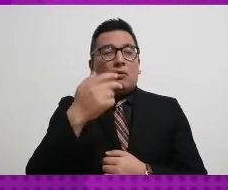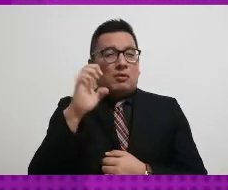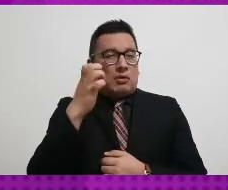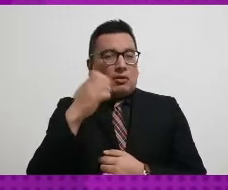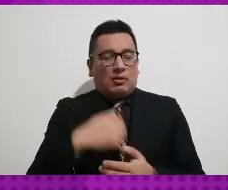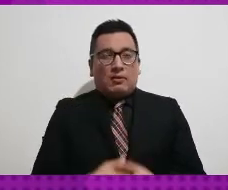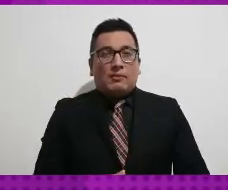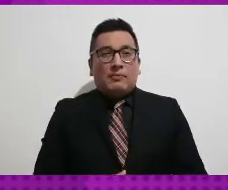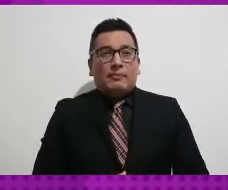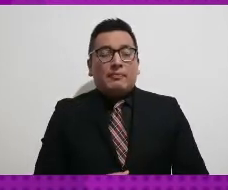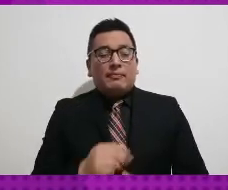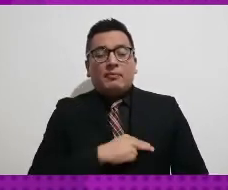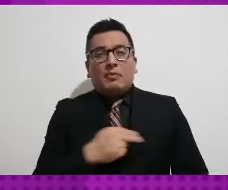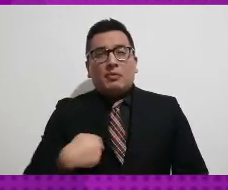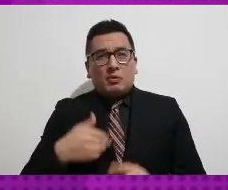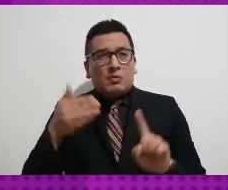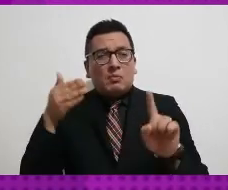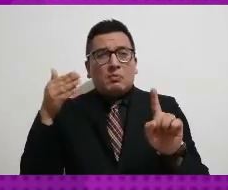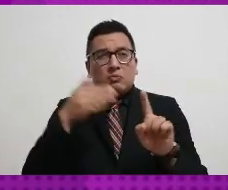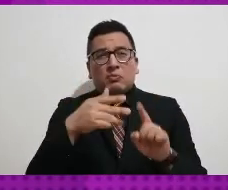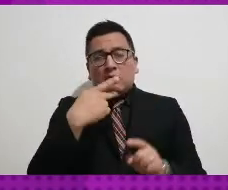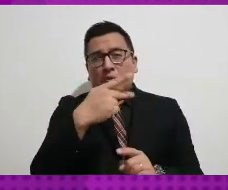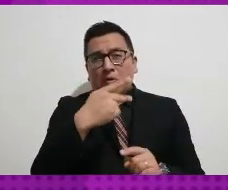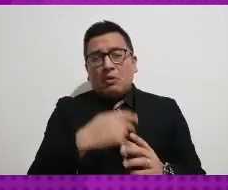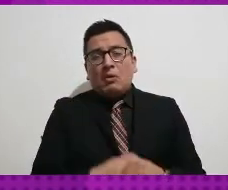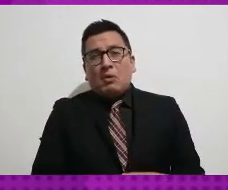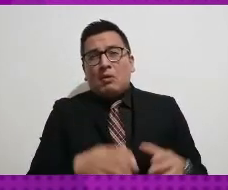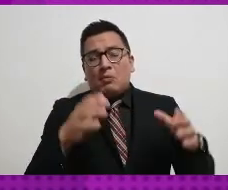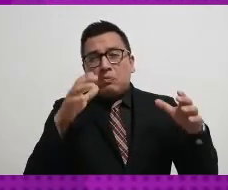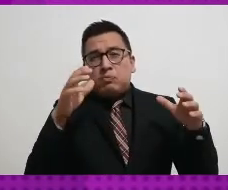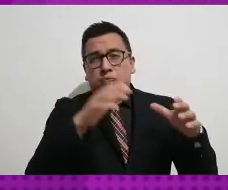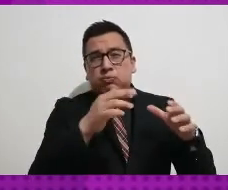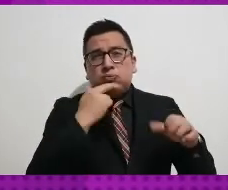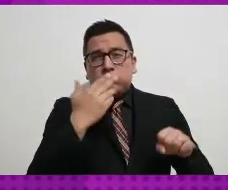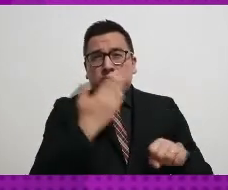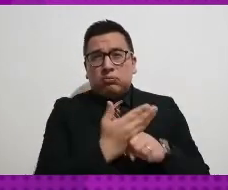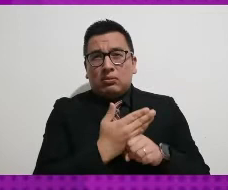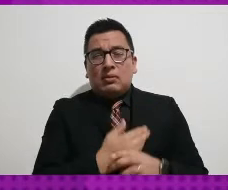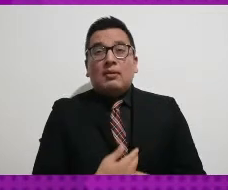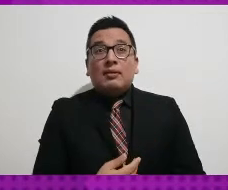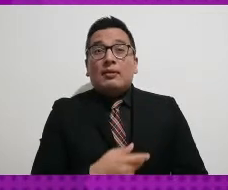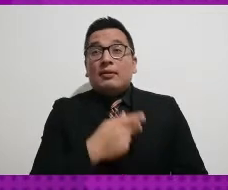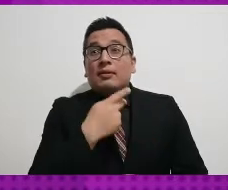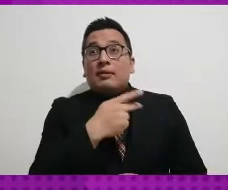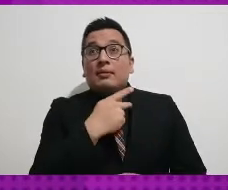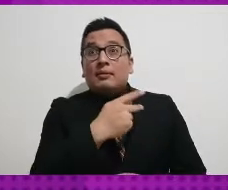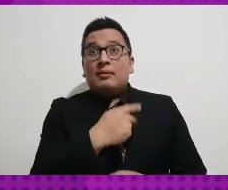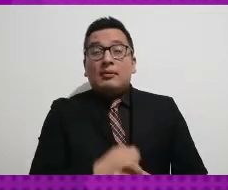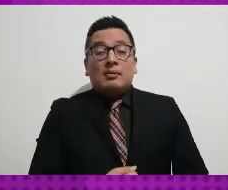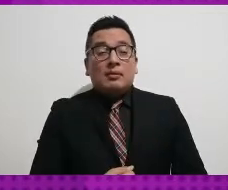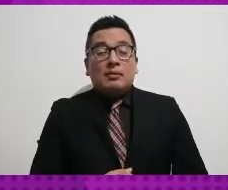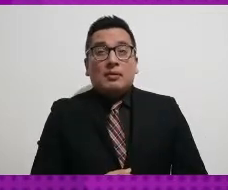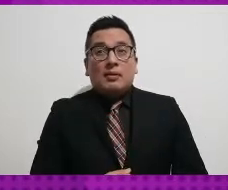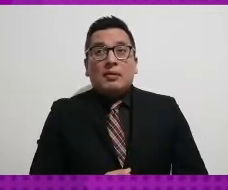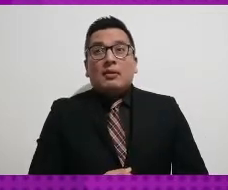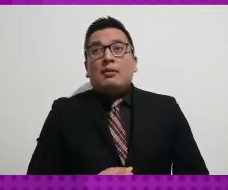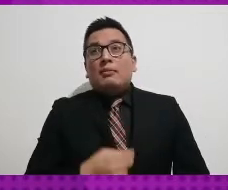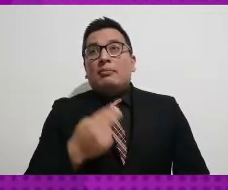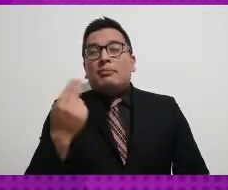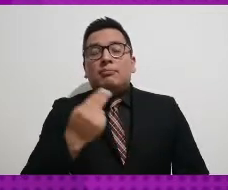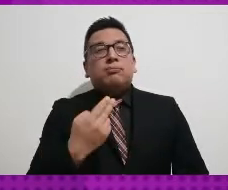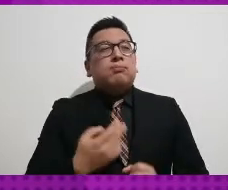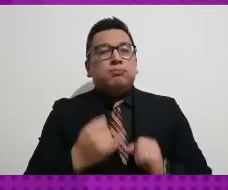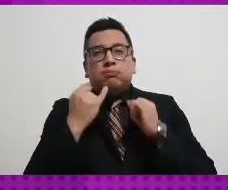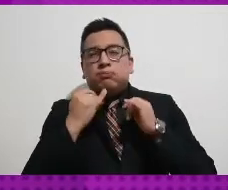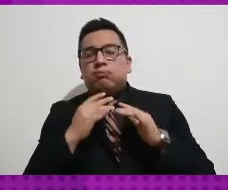enero, destacando que el organismo público a su cargo en su quehacer institucional tiene la función sustantiva de garantizar el derecho de